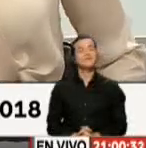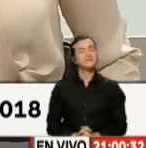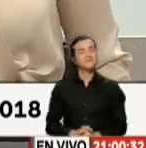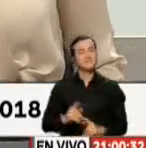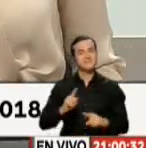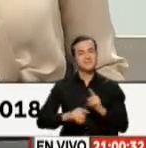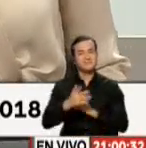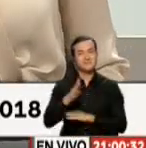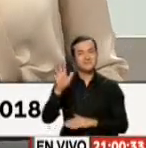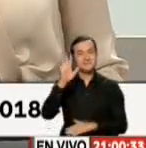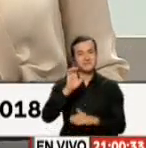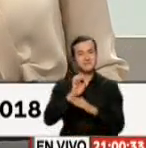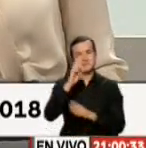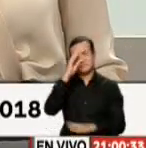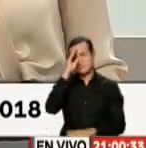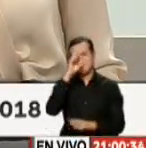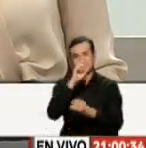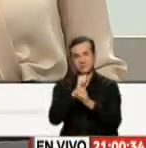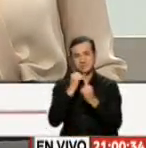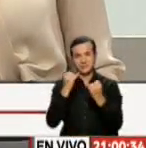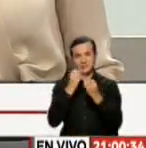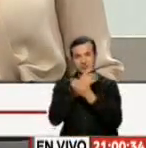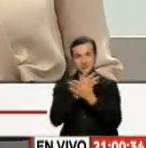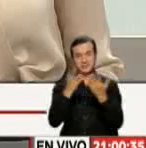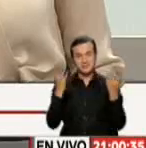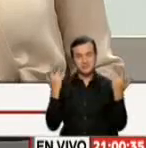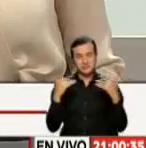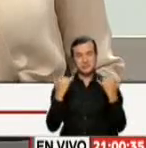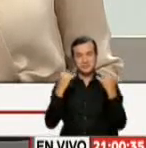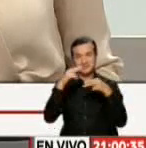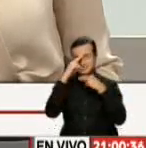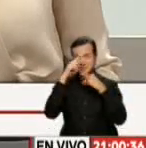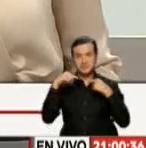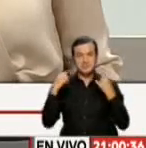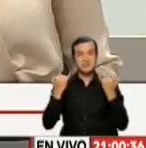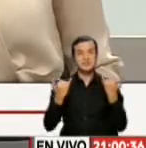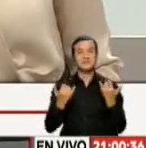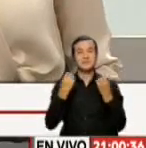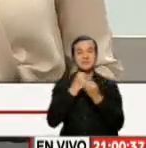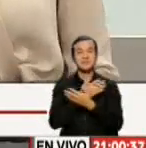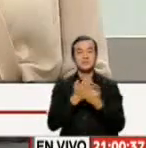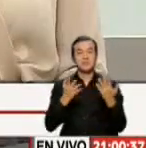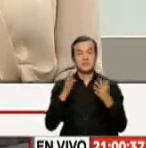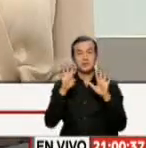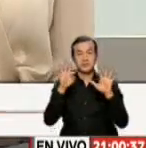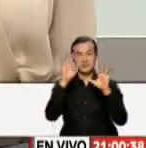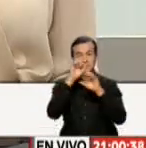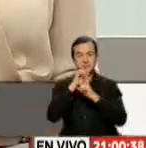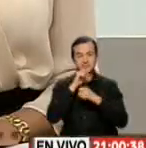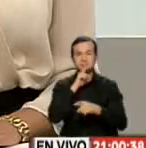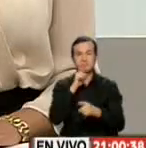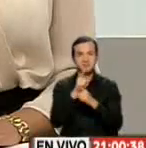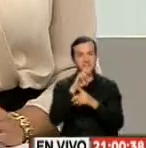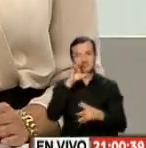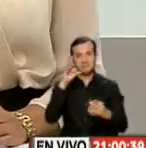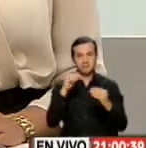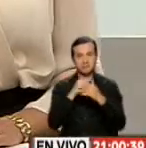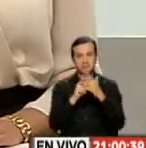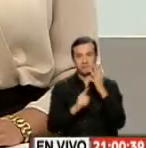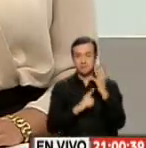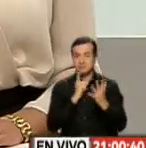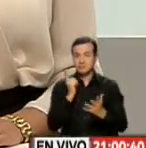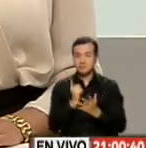Amigos y amigas de todo el país, muy buenas noches. Es un gusto acompañarles en Telediario en esta emisión de las 21 horas para revisar todos los hechos